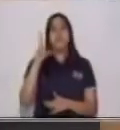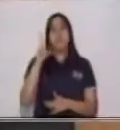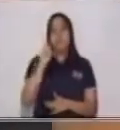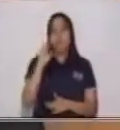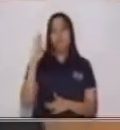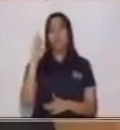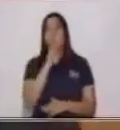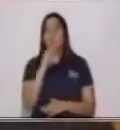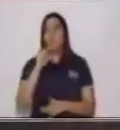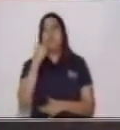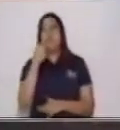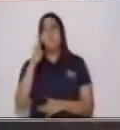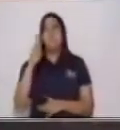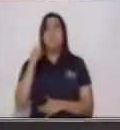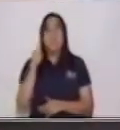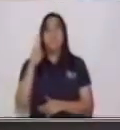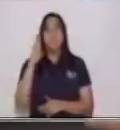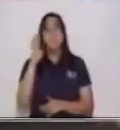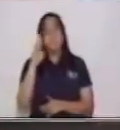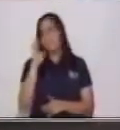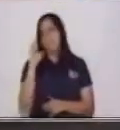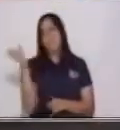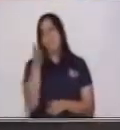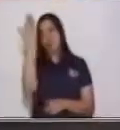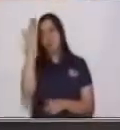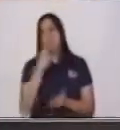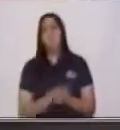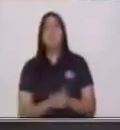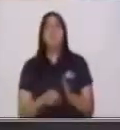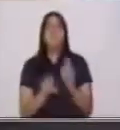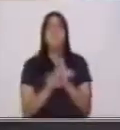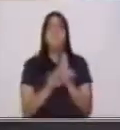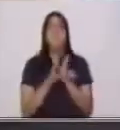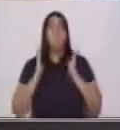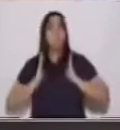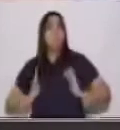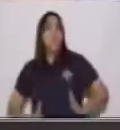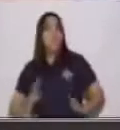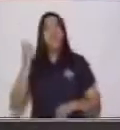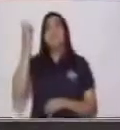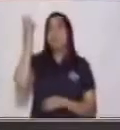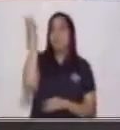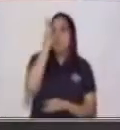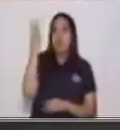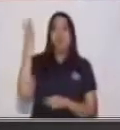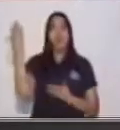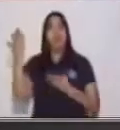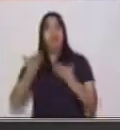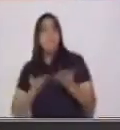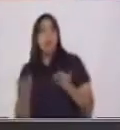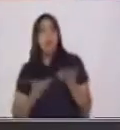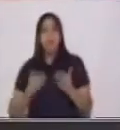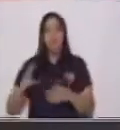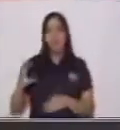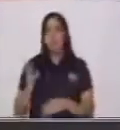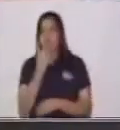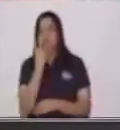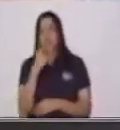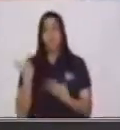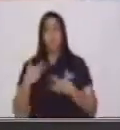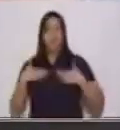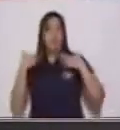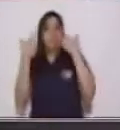son las más conocidas. Ejemplo, blusa, blanco, amable, bravo,